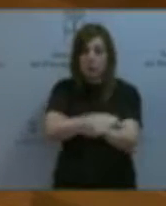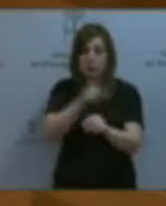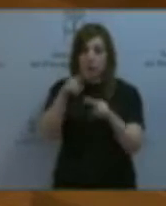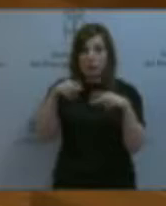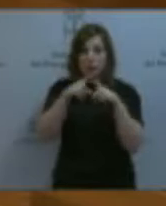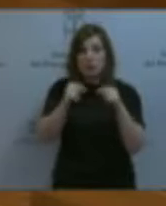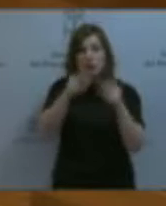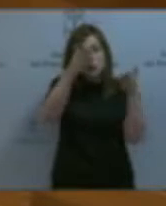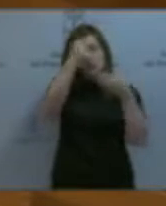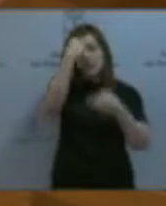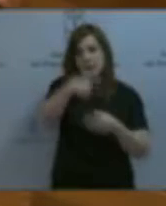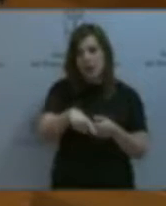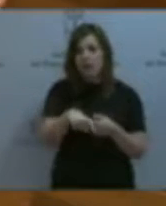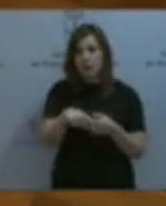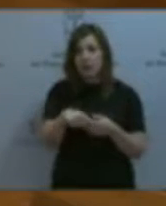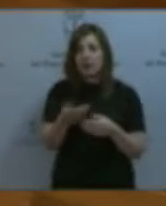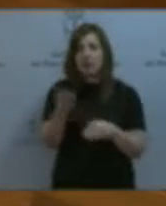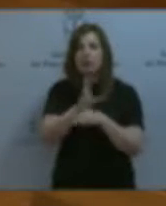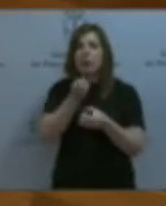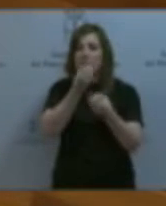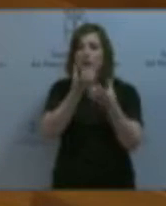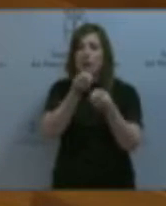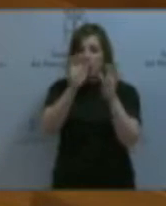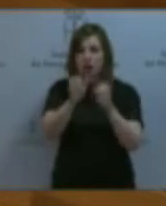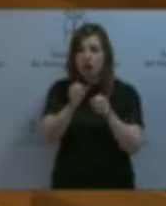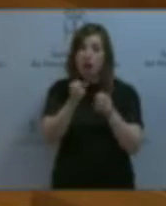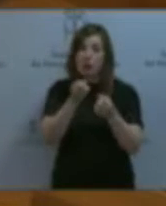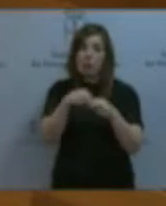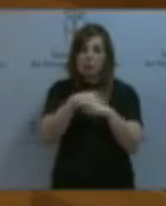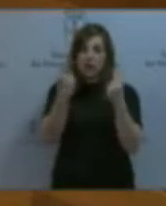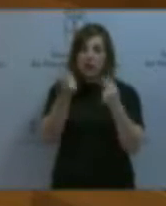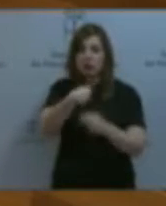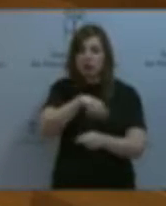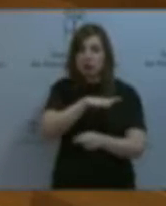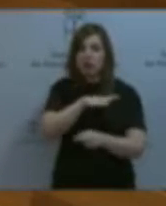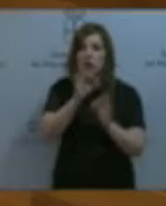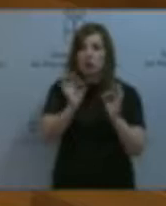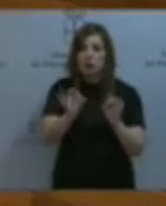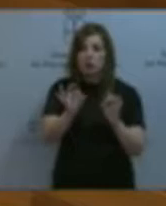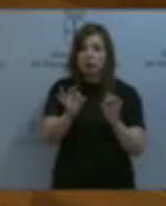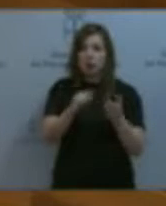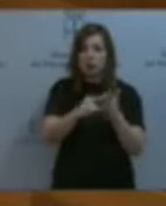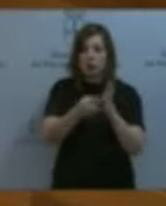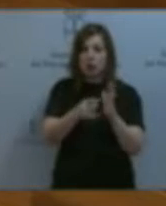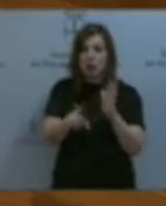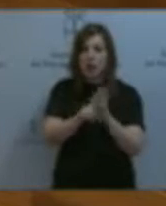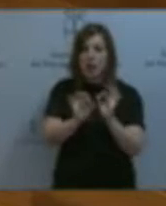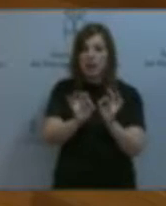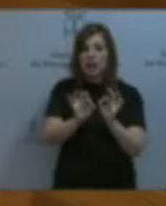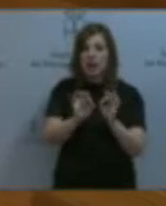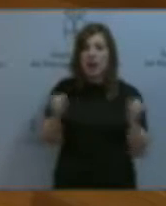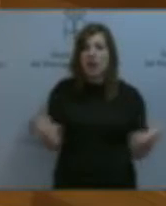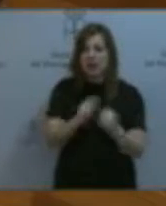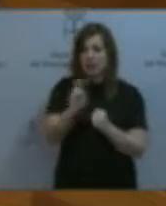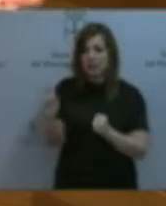como sabe, ya fue presentado en información pública, pues tenemos previstas dentro de ese anteproyecto de ley varias acciones, y lo